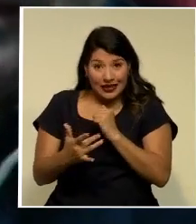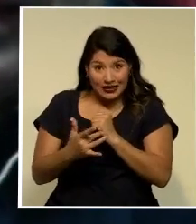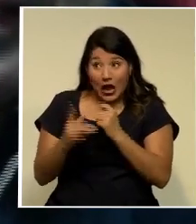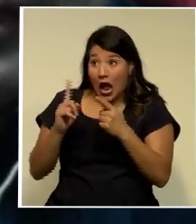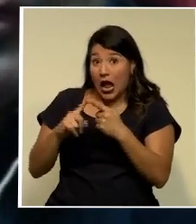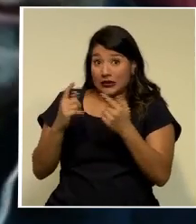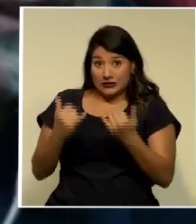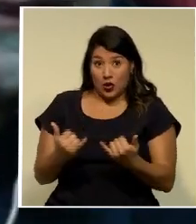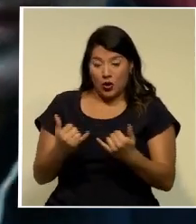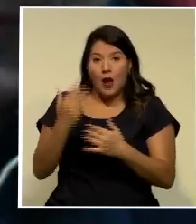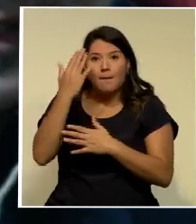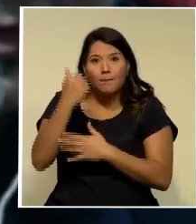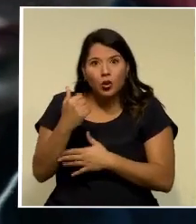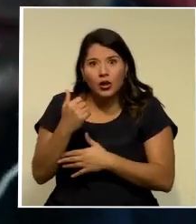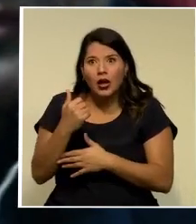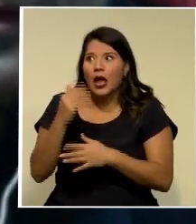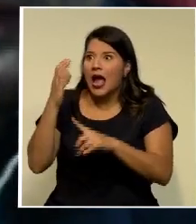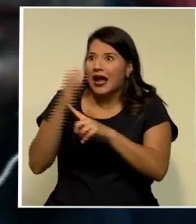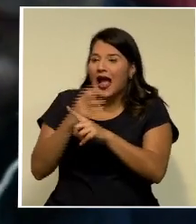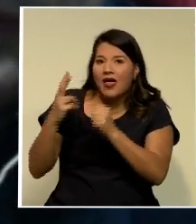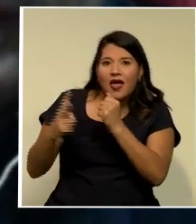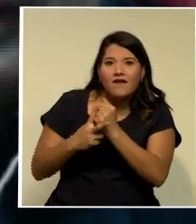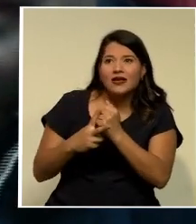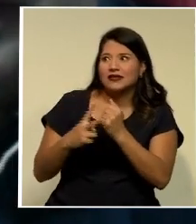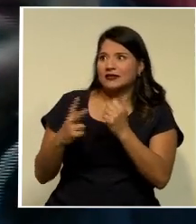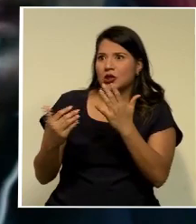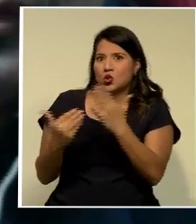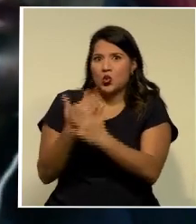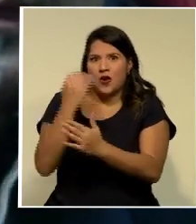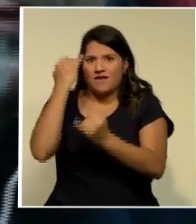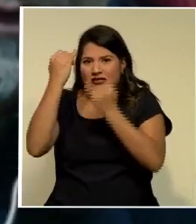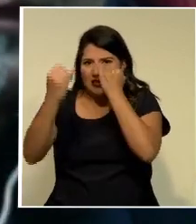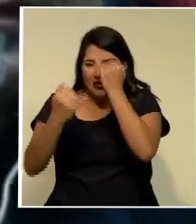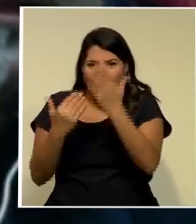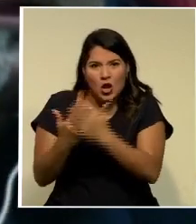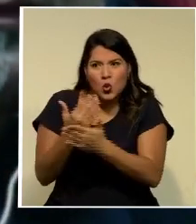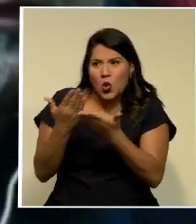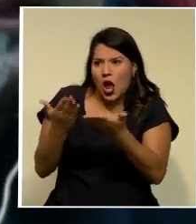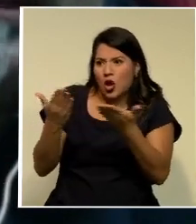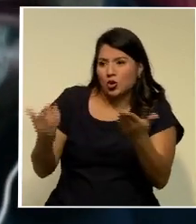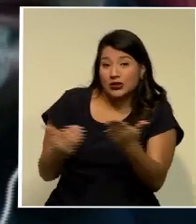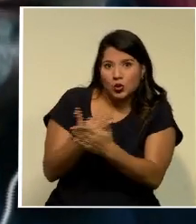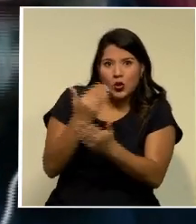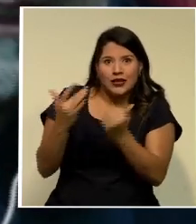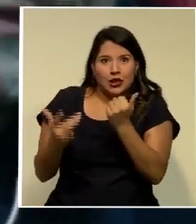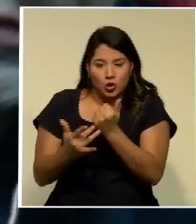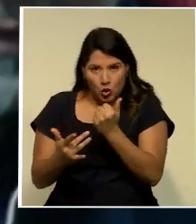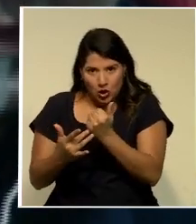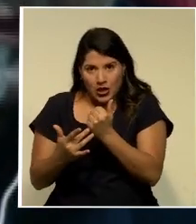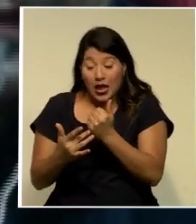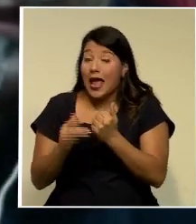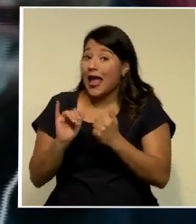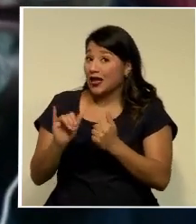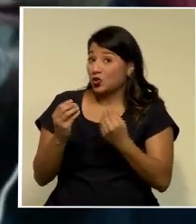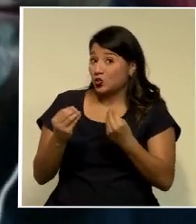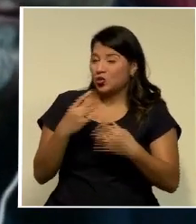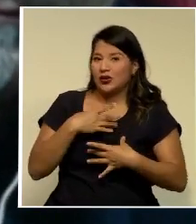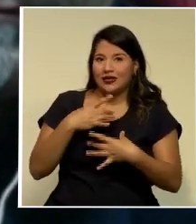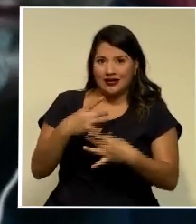hasta el día de hoy porque se va innovando día con día, vienen saliendo nuevas cosas, nuevas tecnologías, que es súper